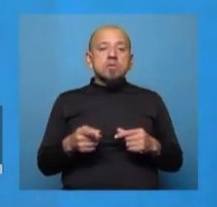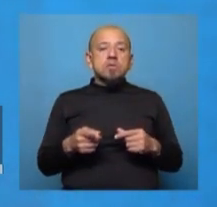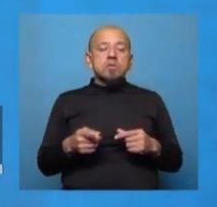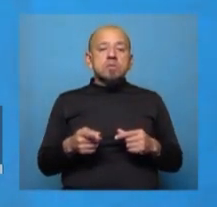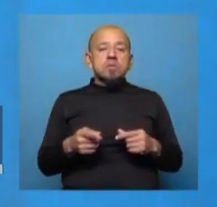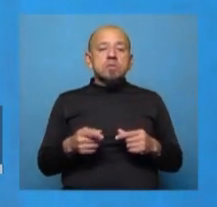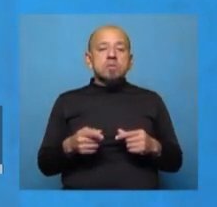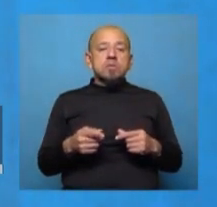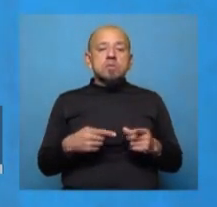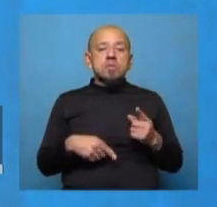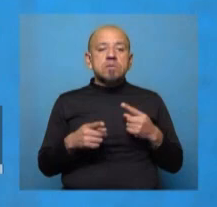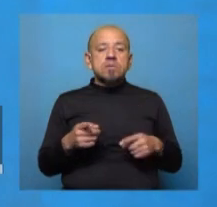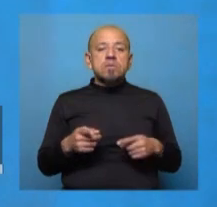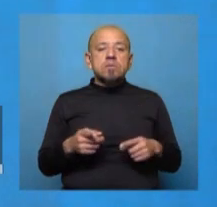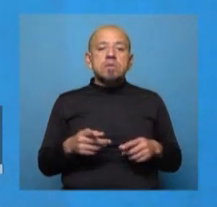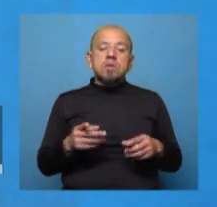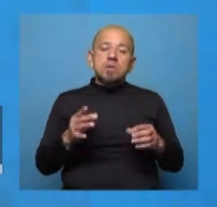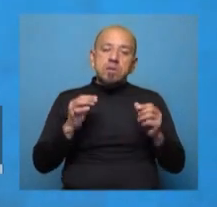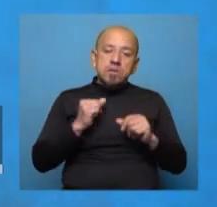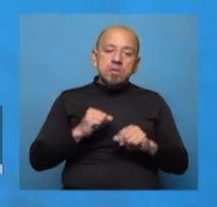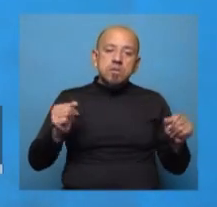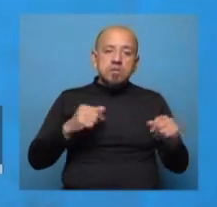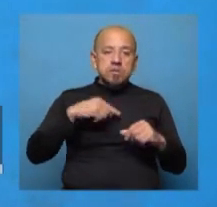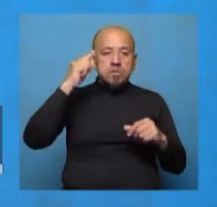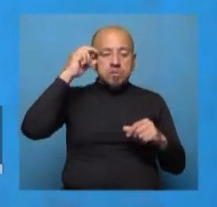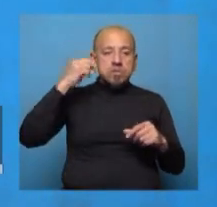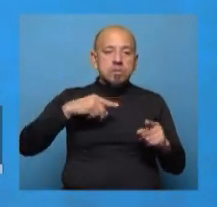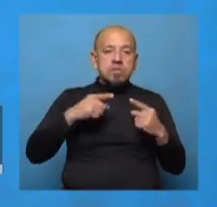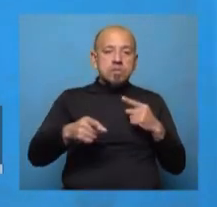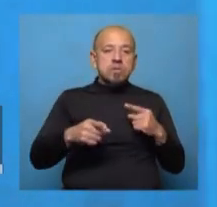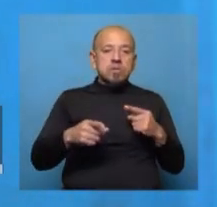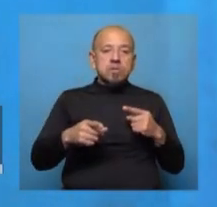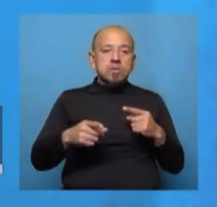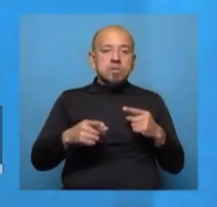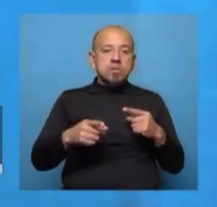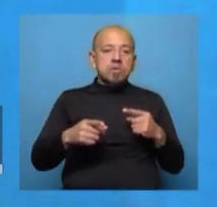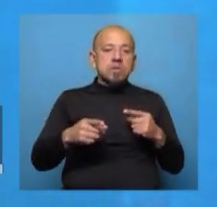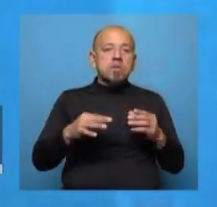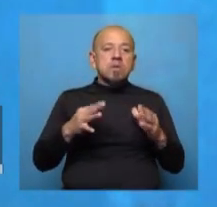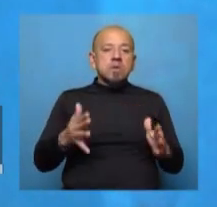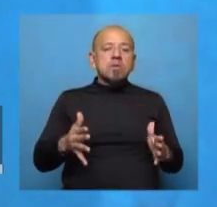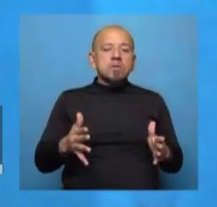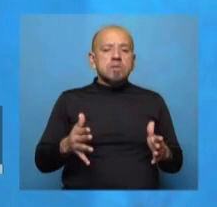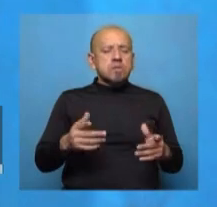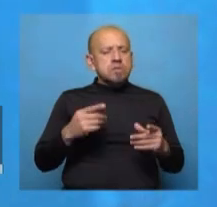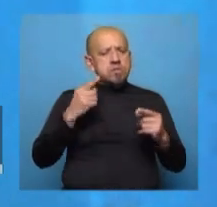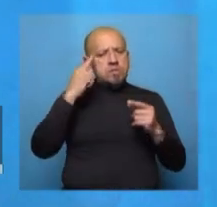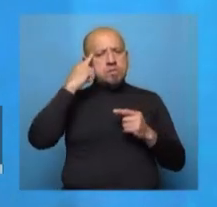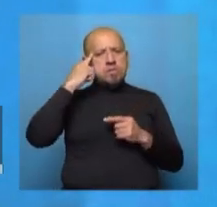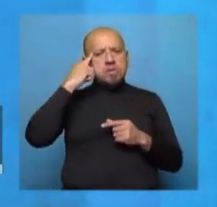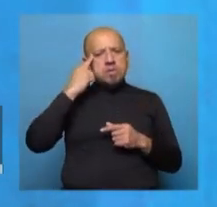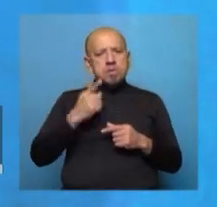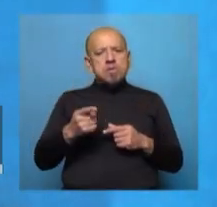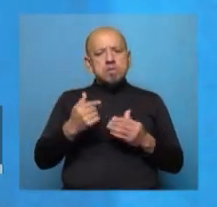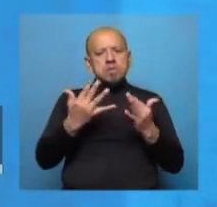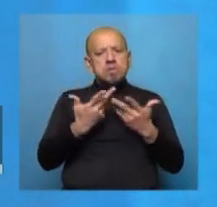y en la que se pueden opiones muy diversas si uno mide los resultados de la